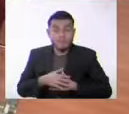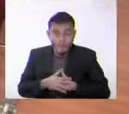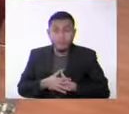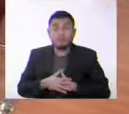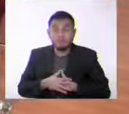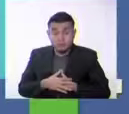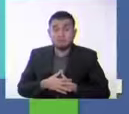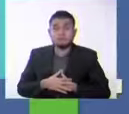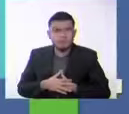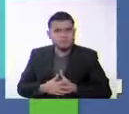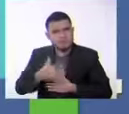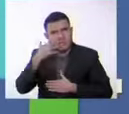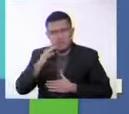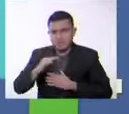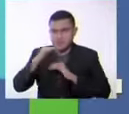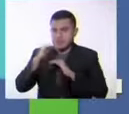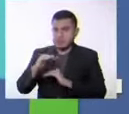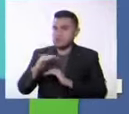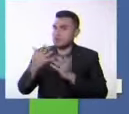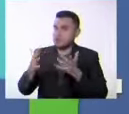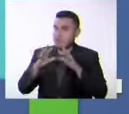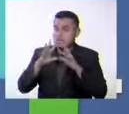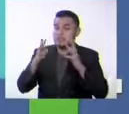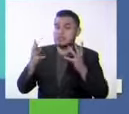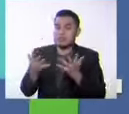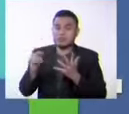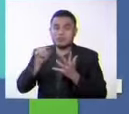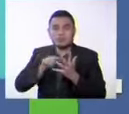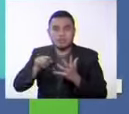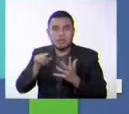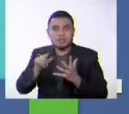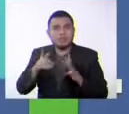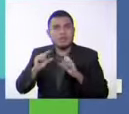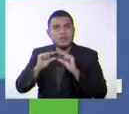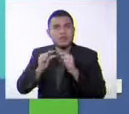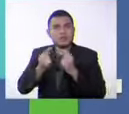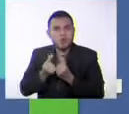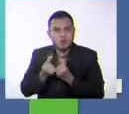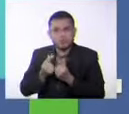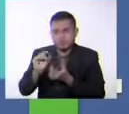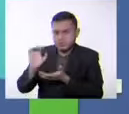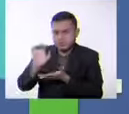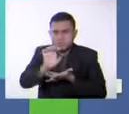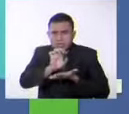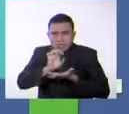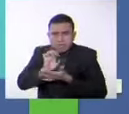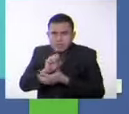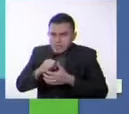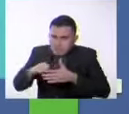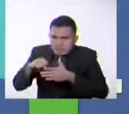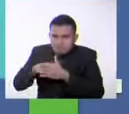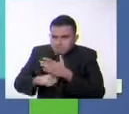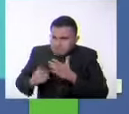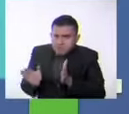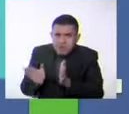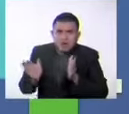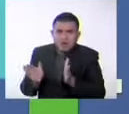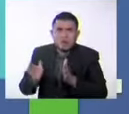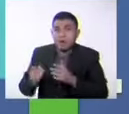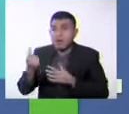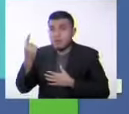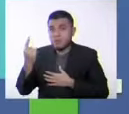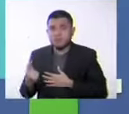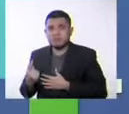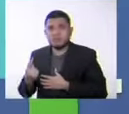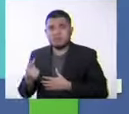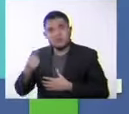hay ejemplos a nivel internacional de grupos ecologistas que apoyan a ciertos candidatos por su postura a favor